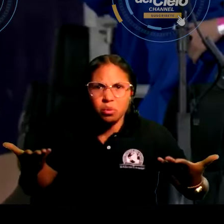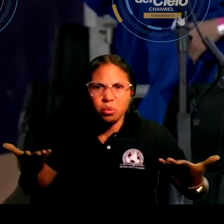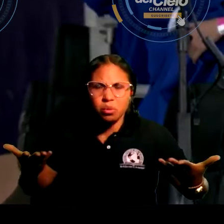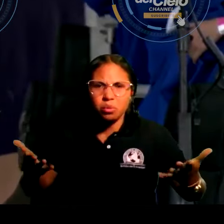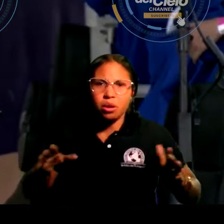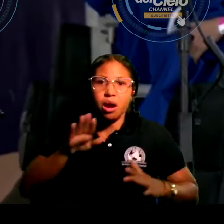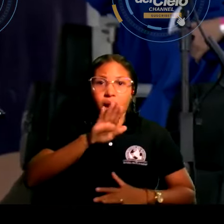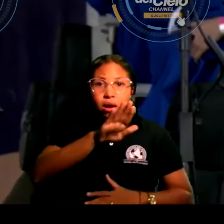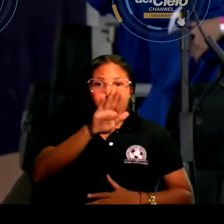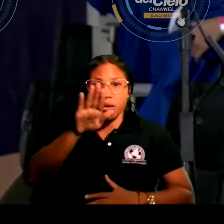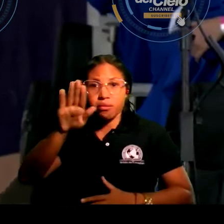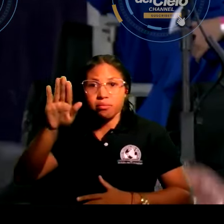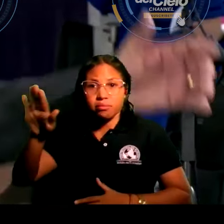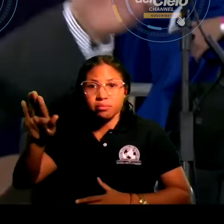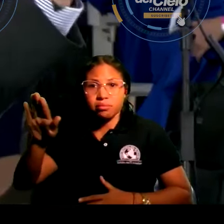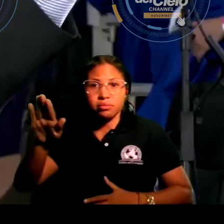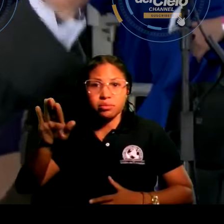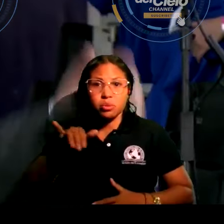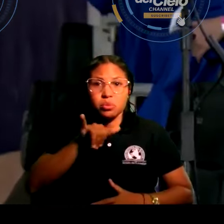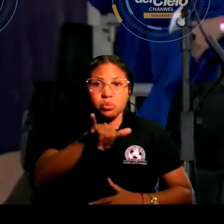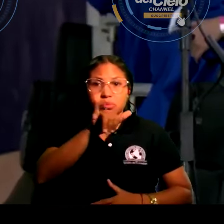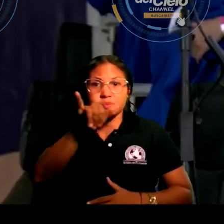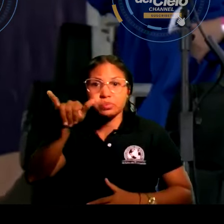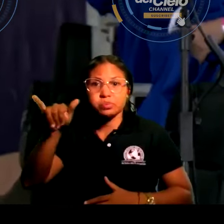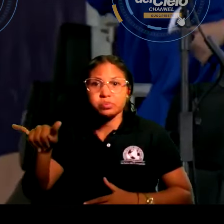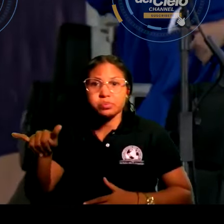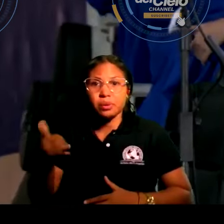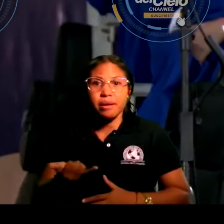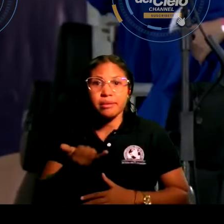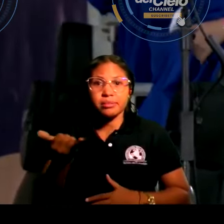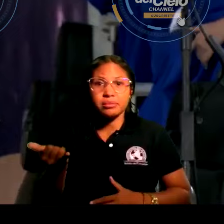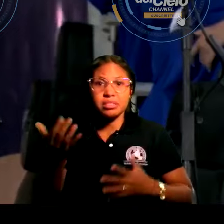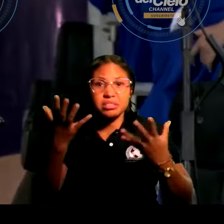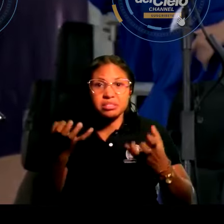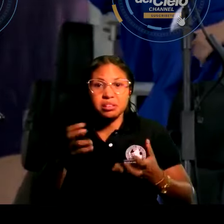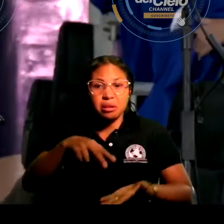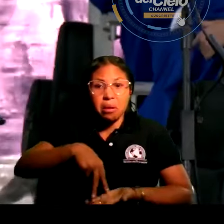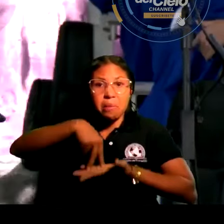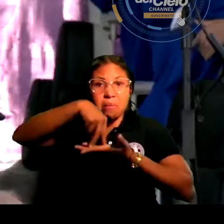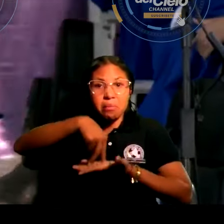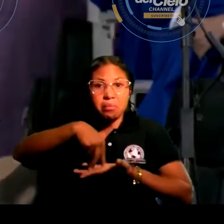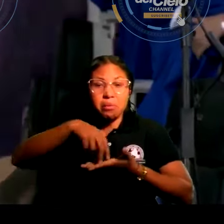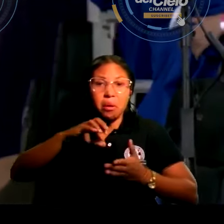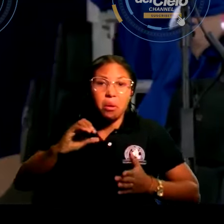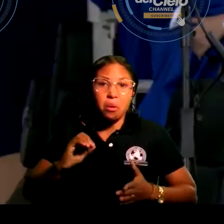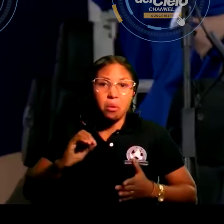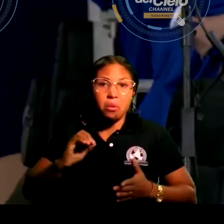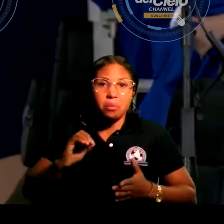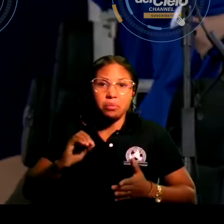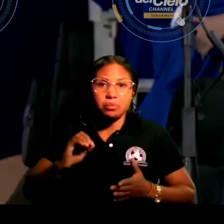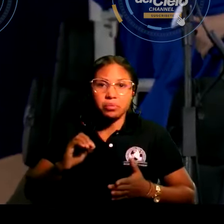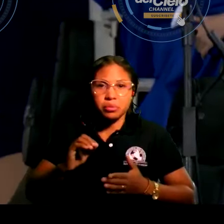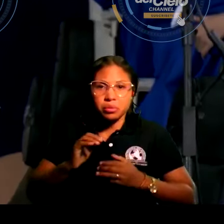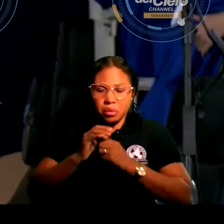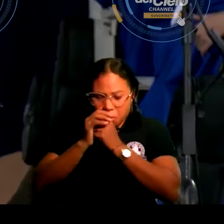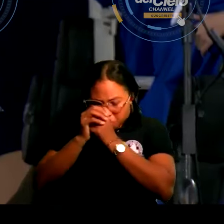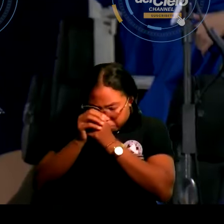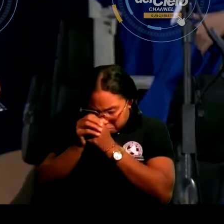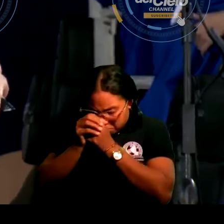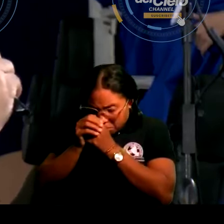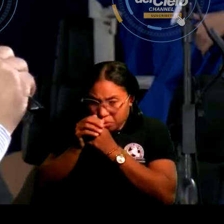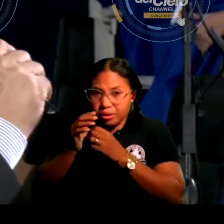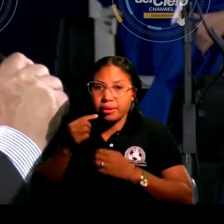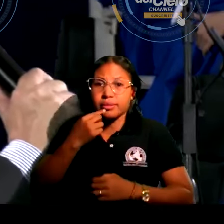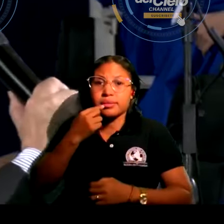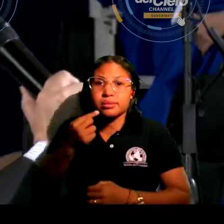encuentra, si quiere puede colocarse de pie o inclinar su cabeza y decirle: